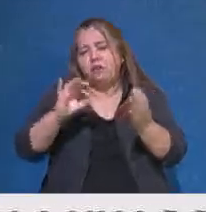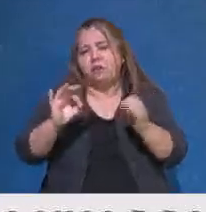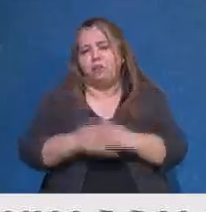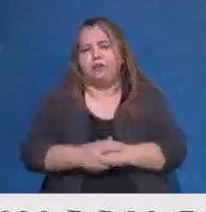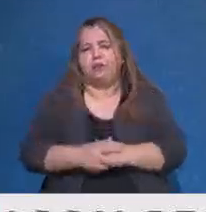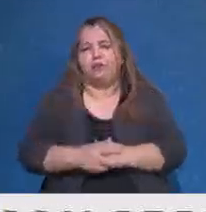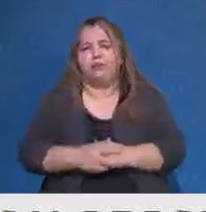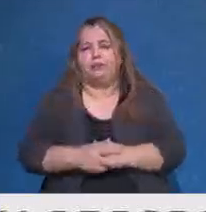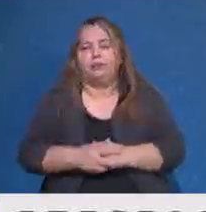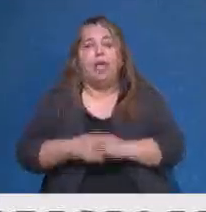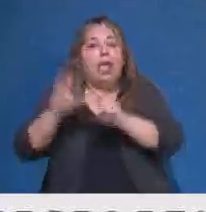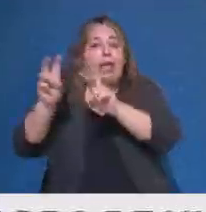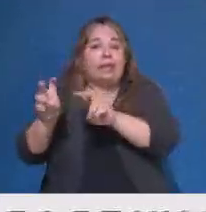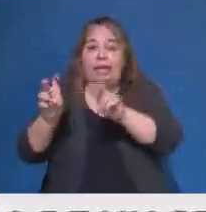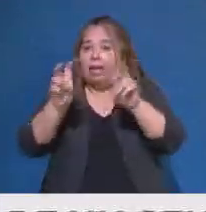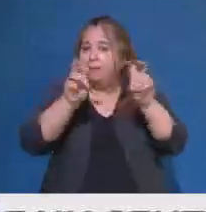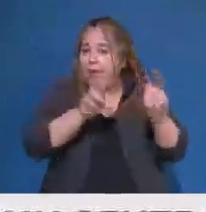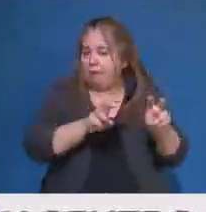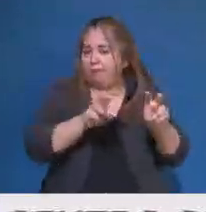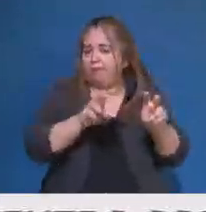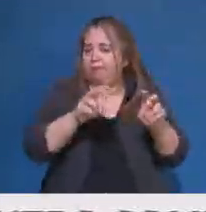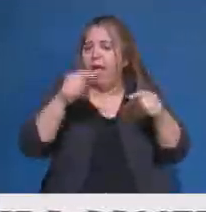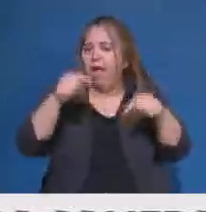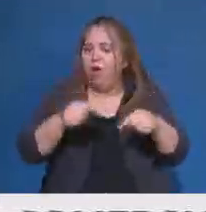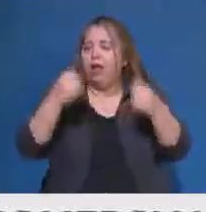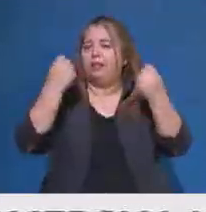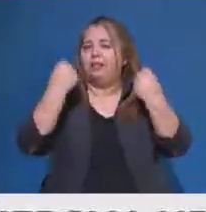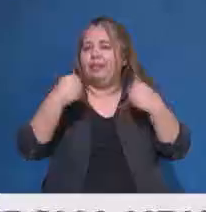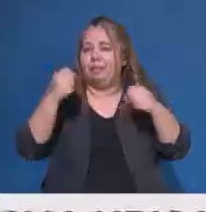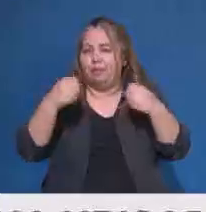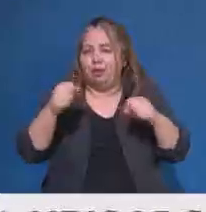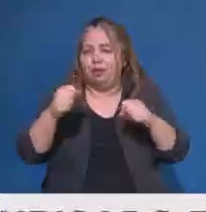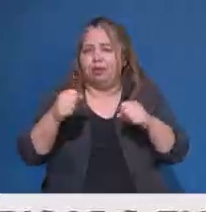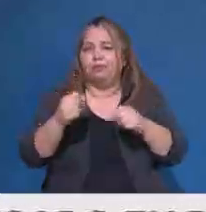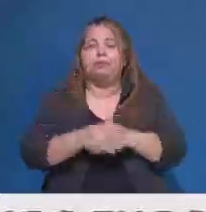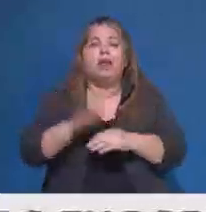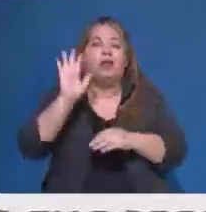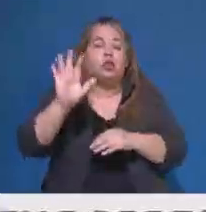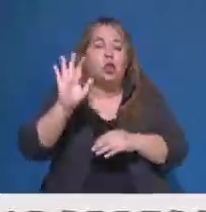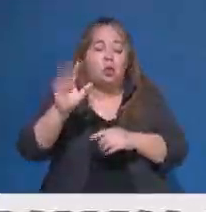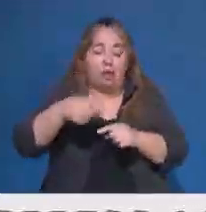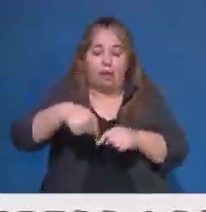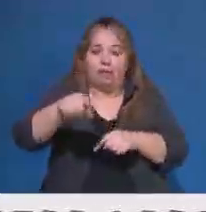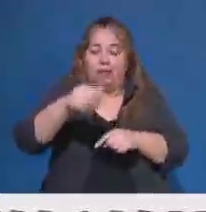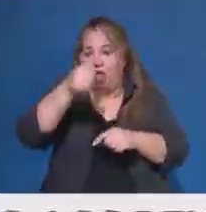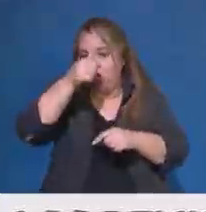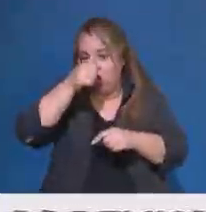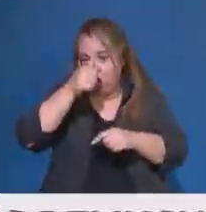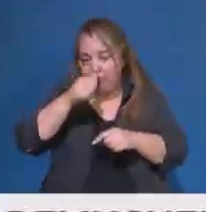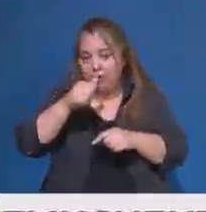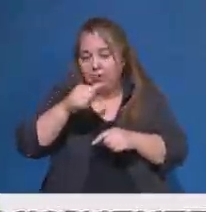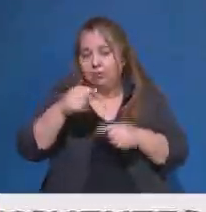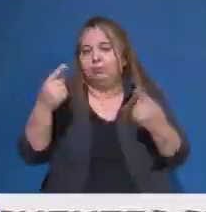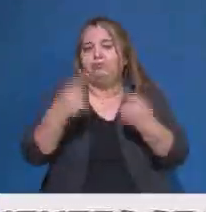Cambiamos de tema, nos metemos en el deporte y hablamos del Deportivo Maipú, que precisamente el próximo domingo va a estar jugando frente